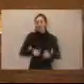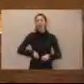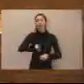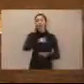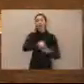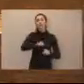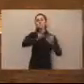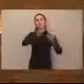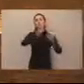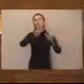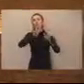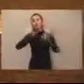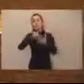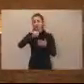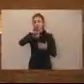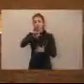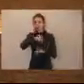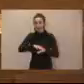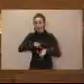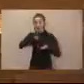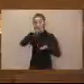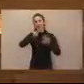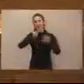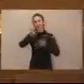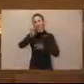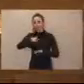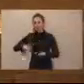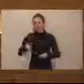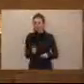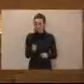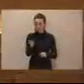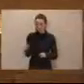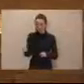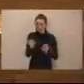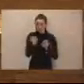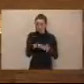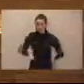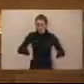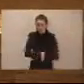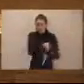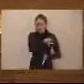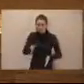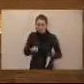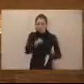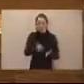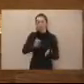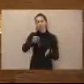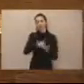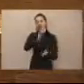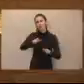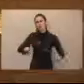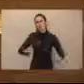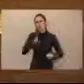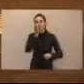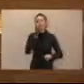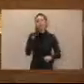1.697.000 euros para 37 personas, que supone prácticamente el 10% de lo que se adeuda a 30.000 personas para restituir un derecho como